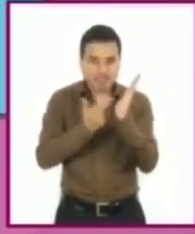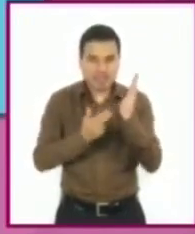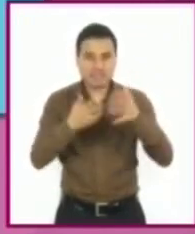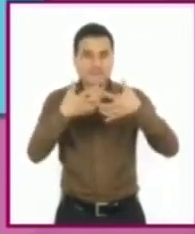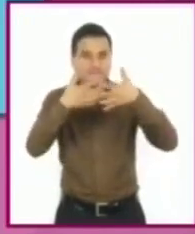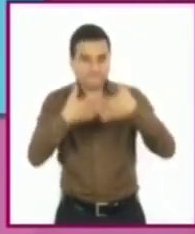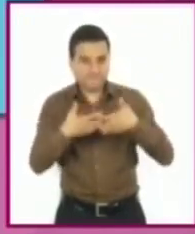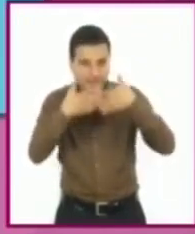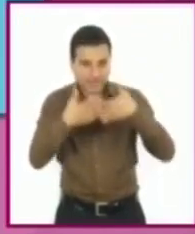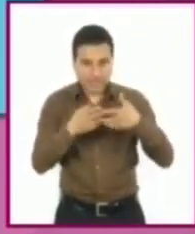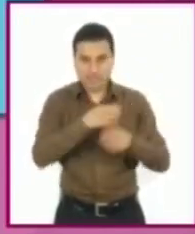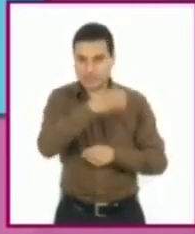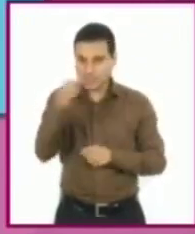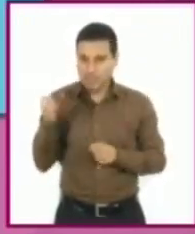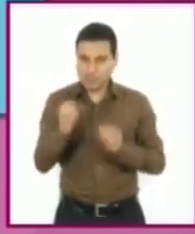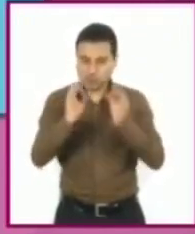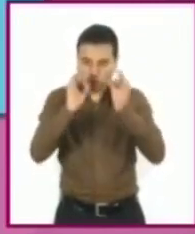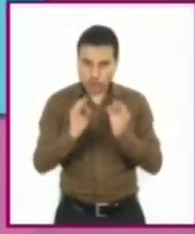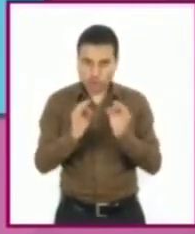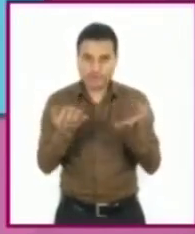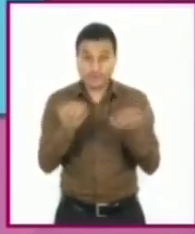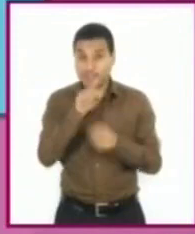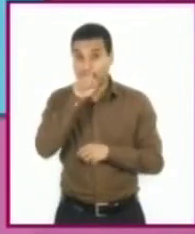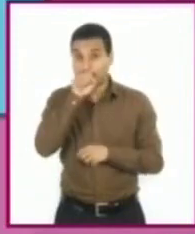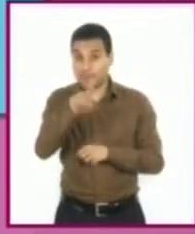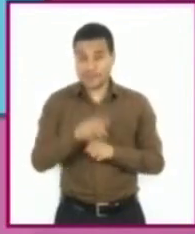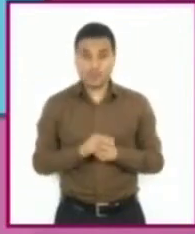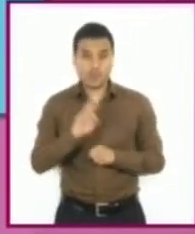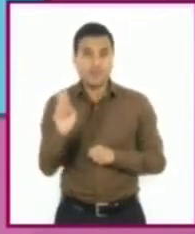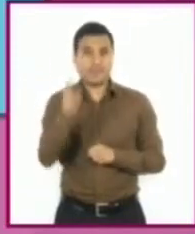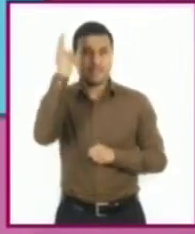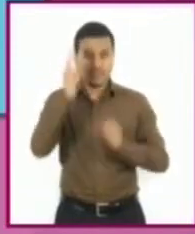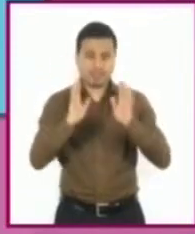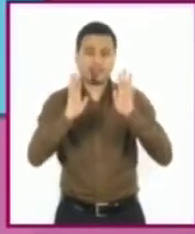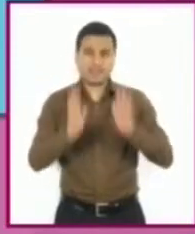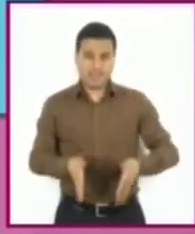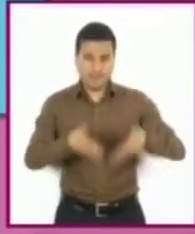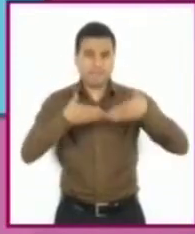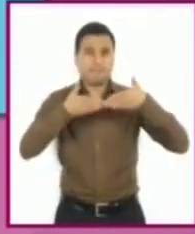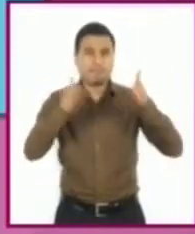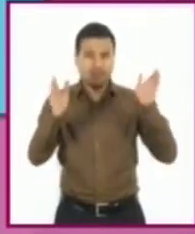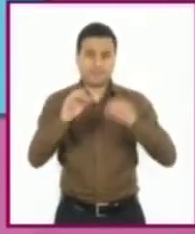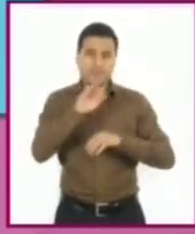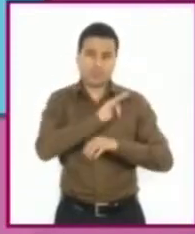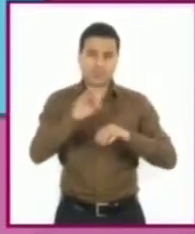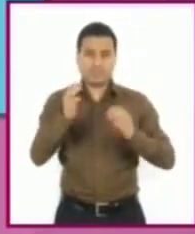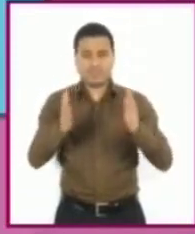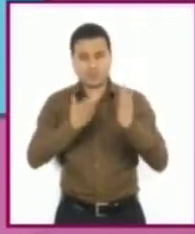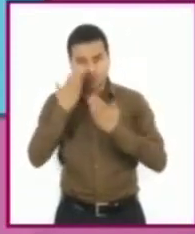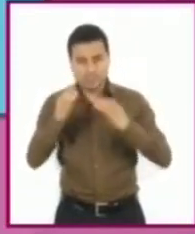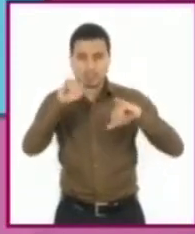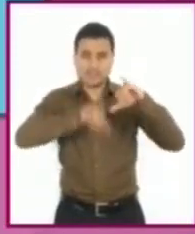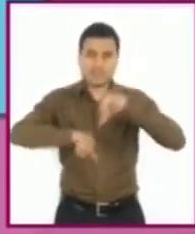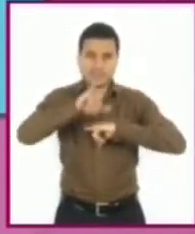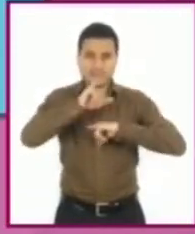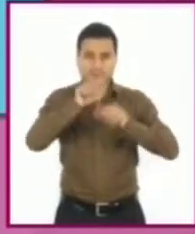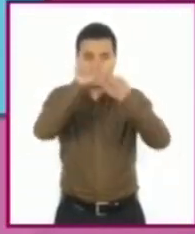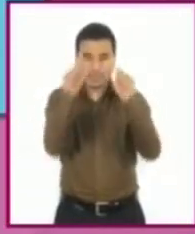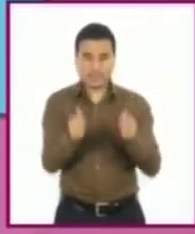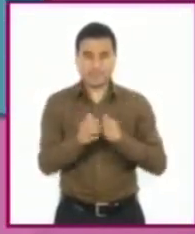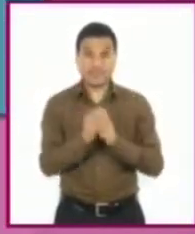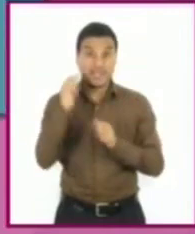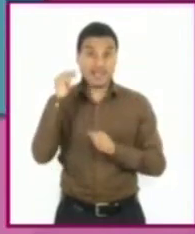campo, además de promover la apertura de universidades de ciencias y artes. Estos monarcas adoptaron